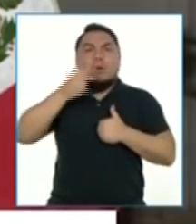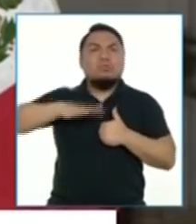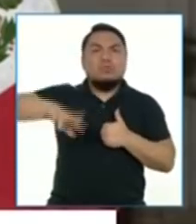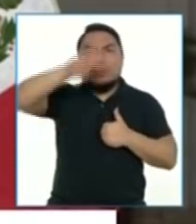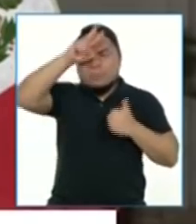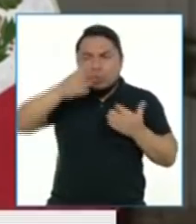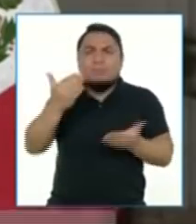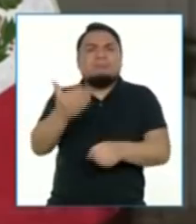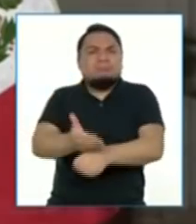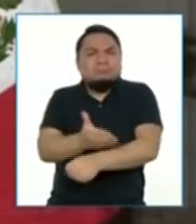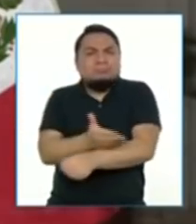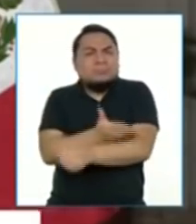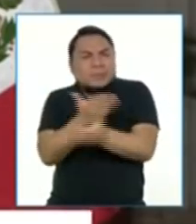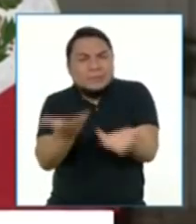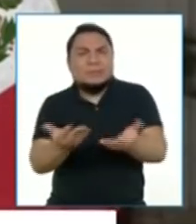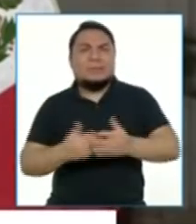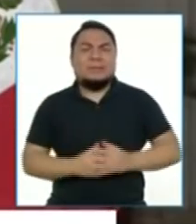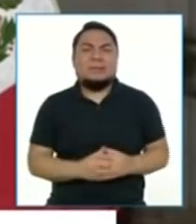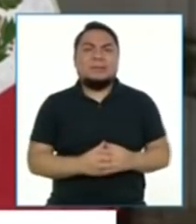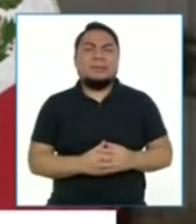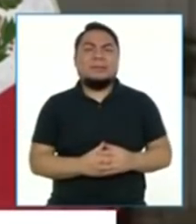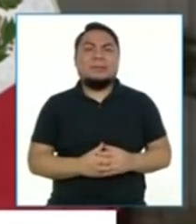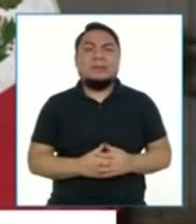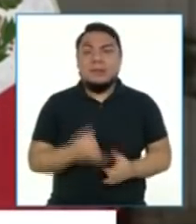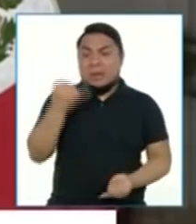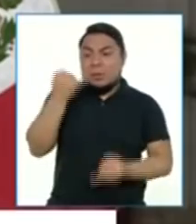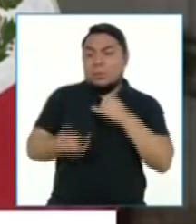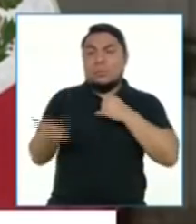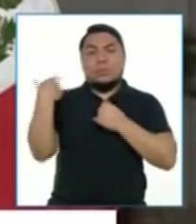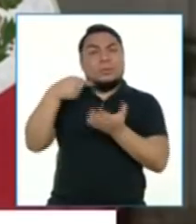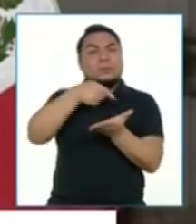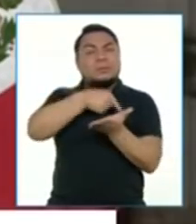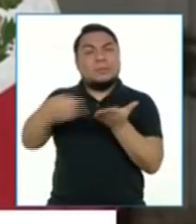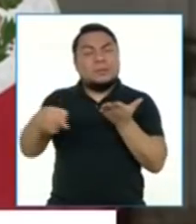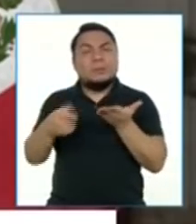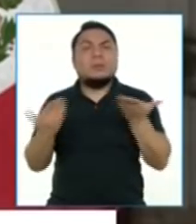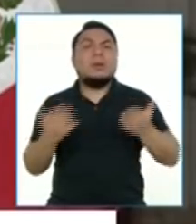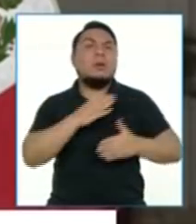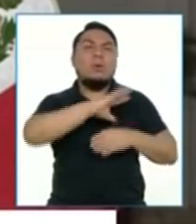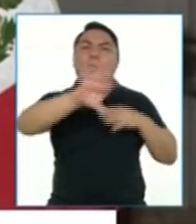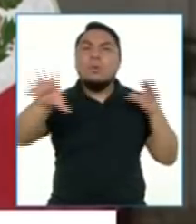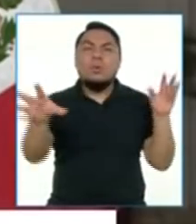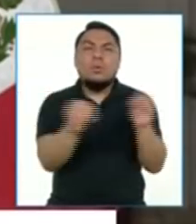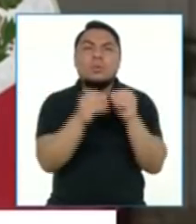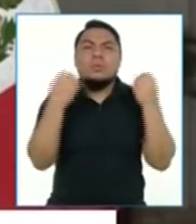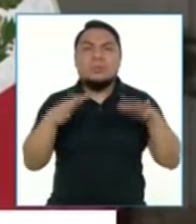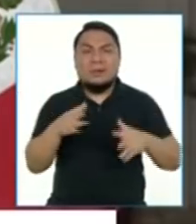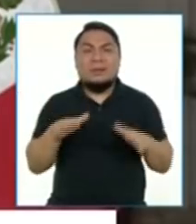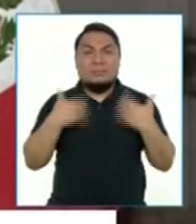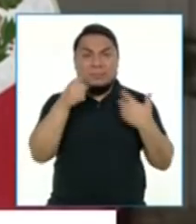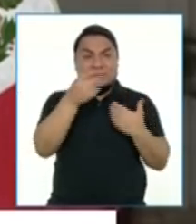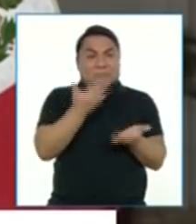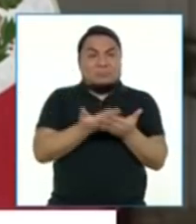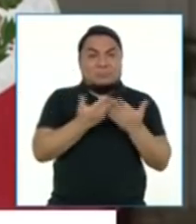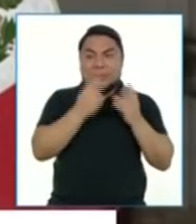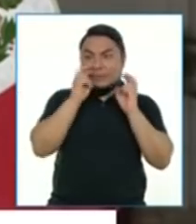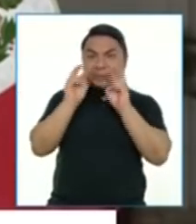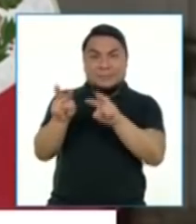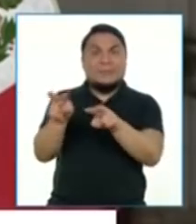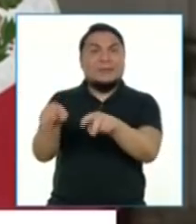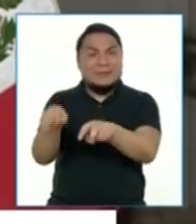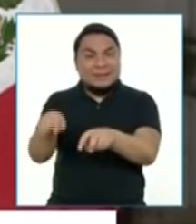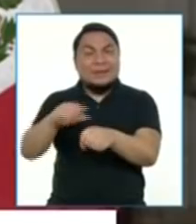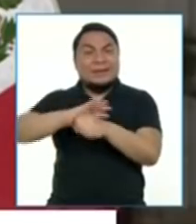vacancia pero además el presidente firma la ley que impide que las personas con sentencia en primera instancia